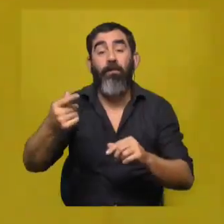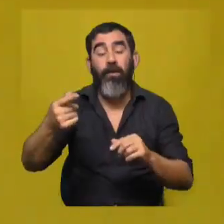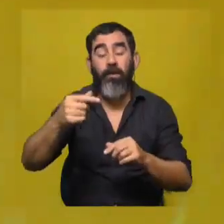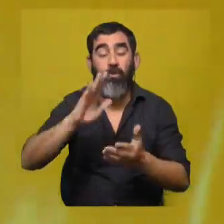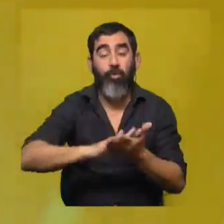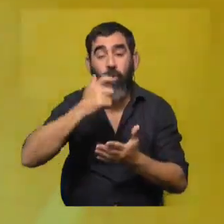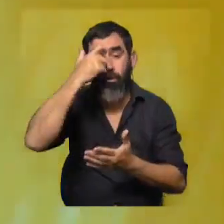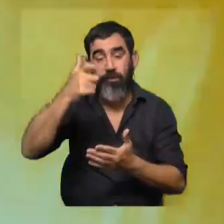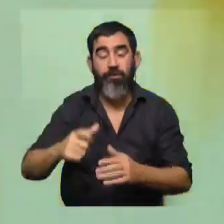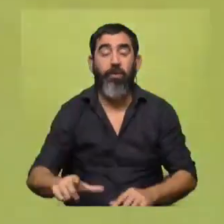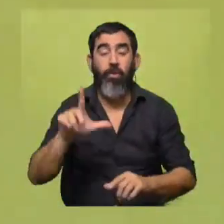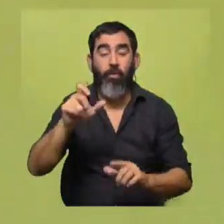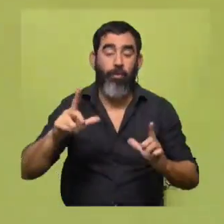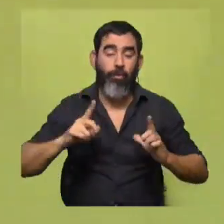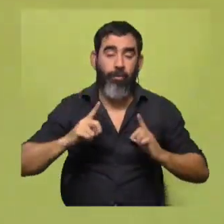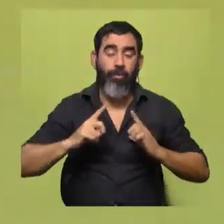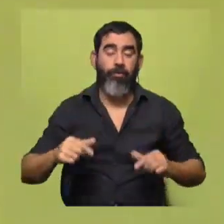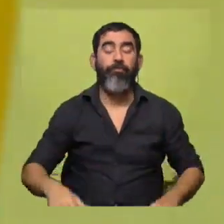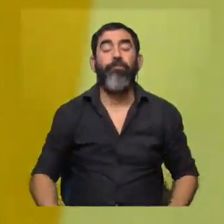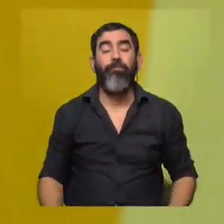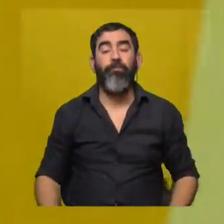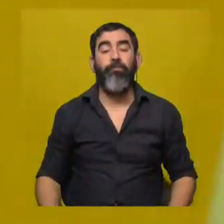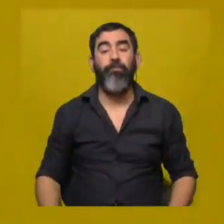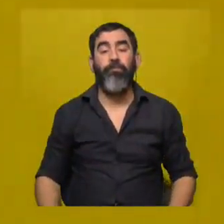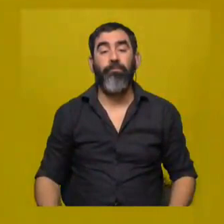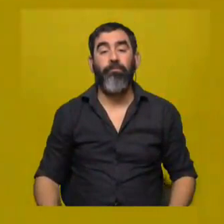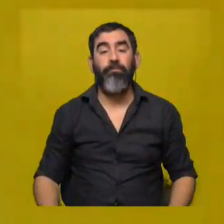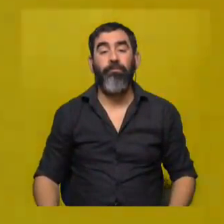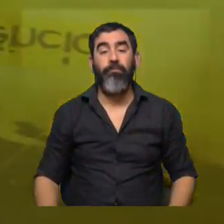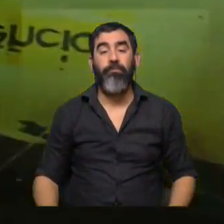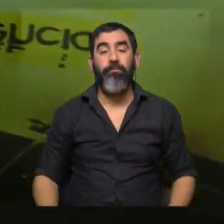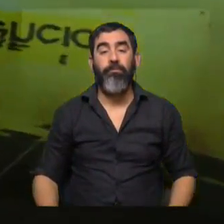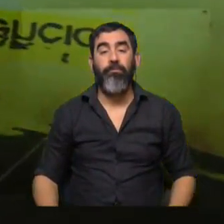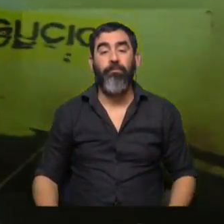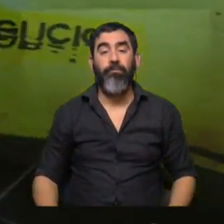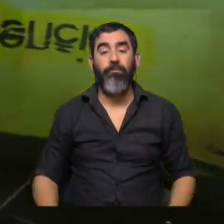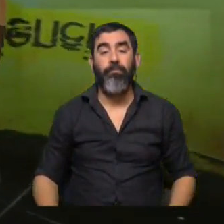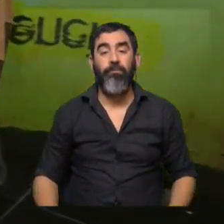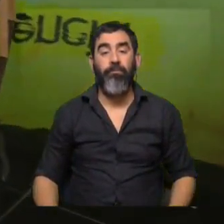edición de hoy de Sobreciencia y por supuesto nos vemos la próxima semana en TV Ciudad. Muchas gracias.